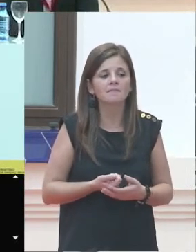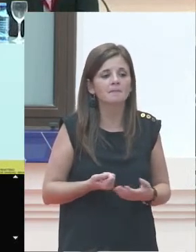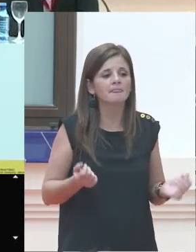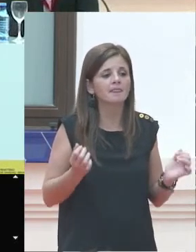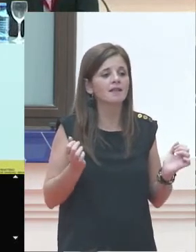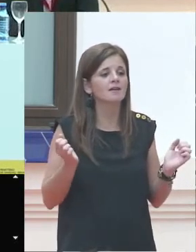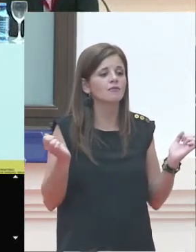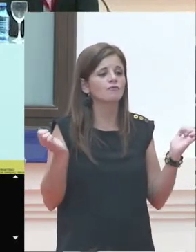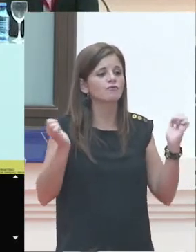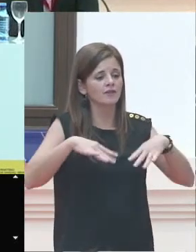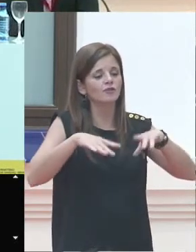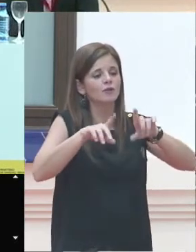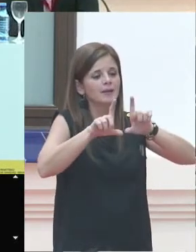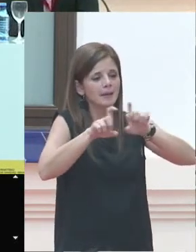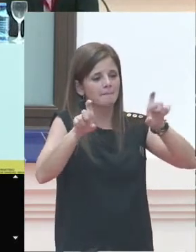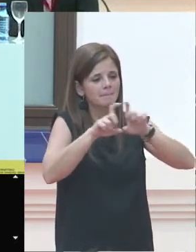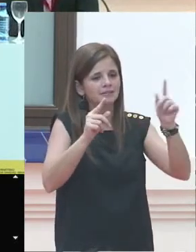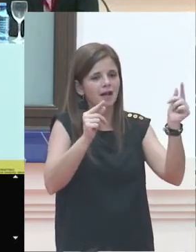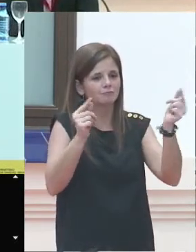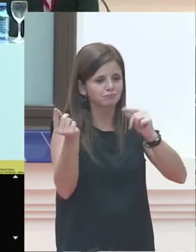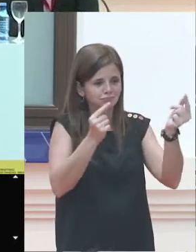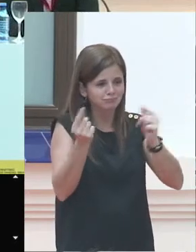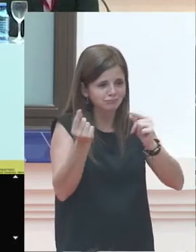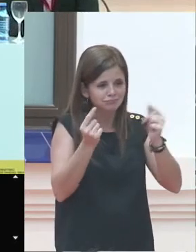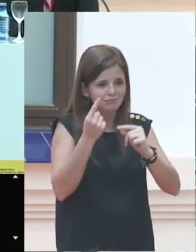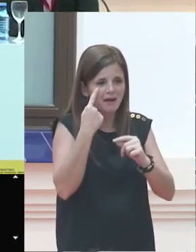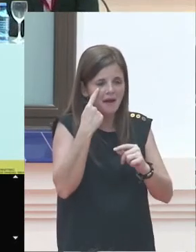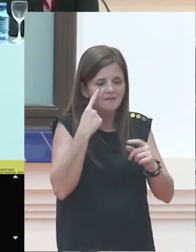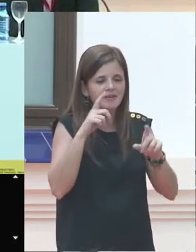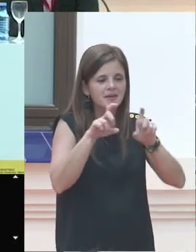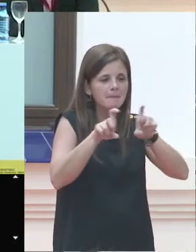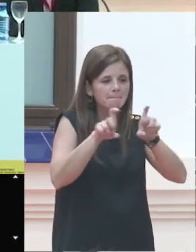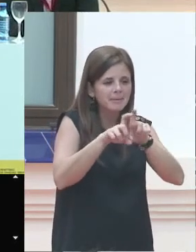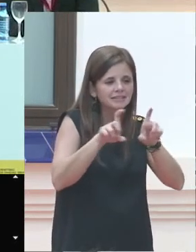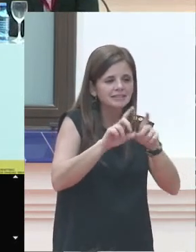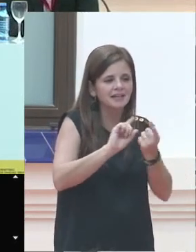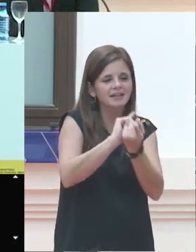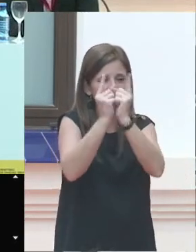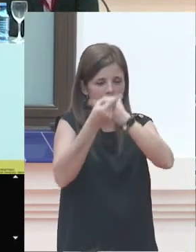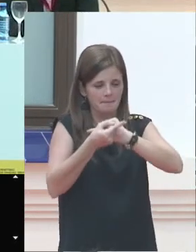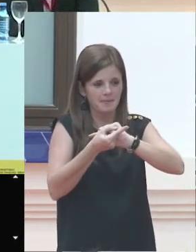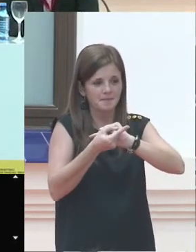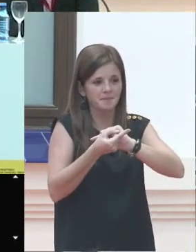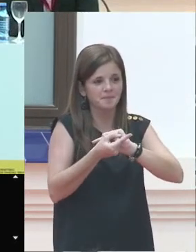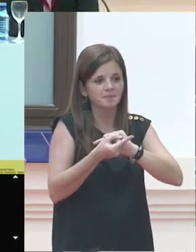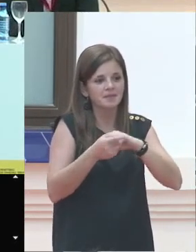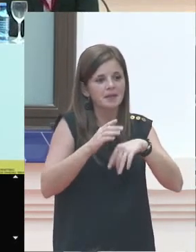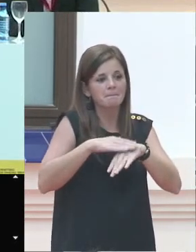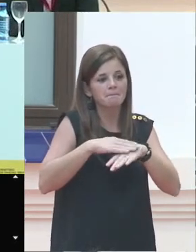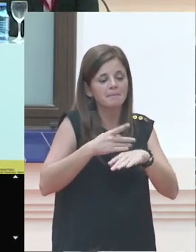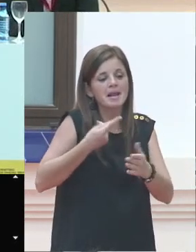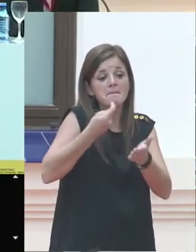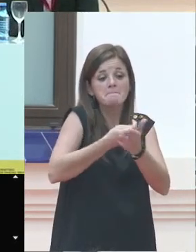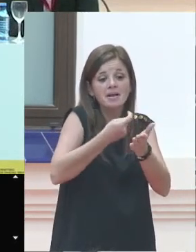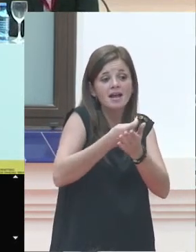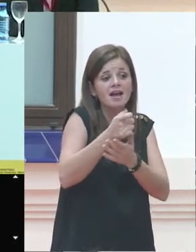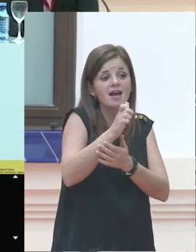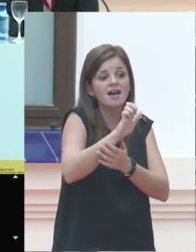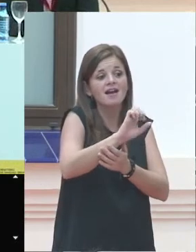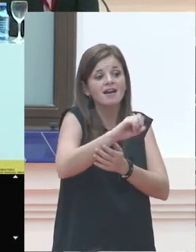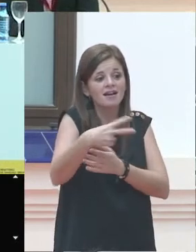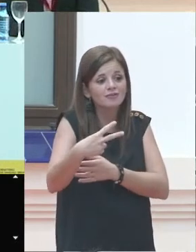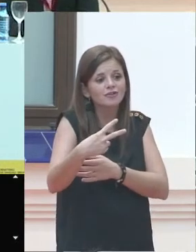los datos es a veces francamente complicado, y te puedo decir, digamos, para completar mi respuesta, que en una de